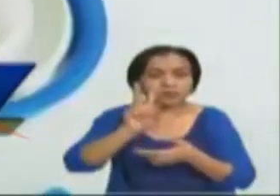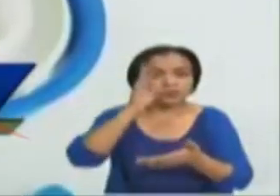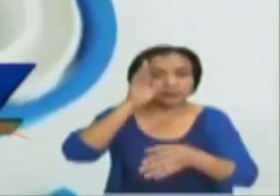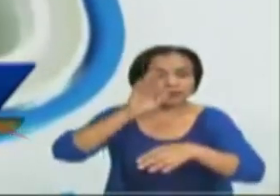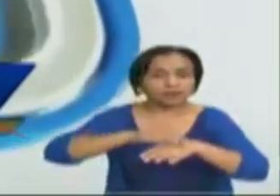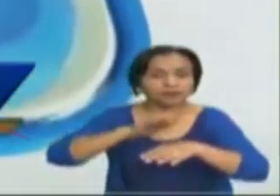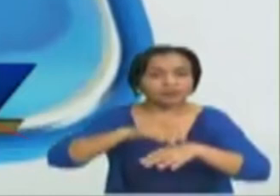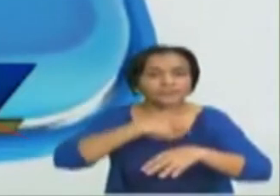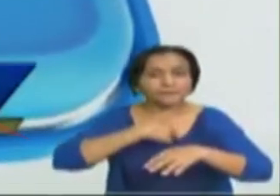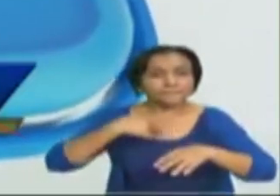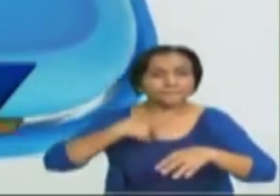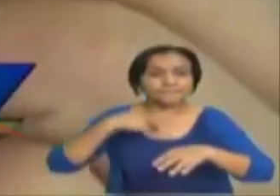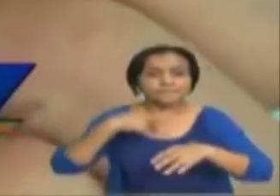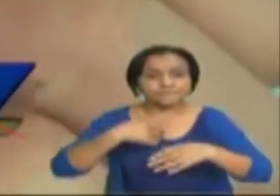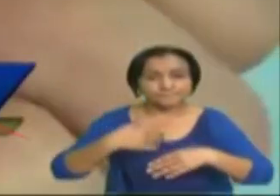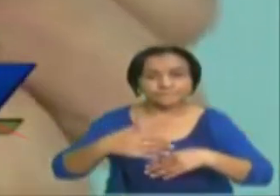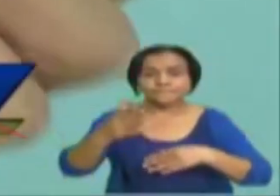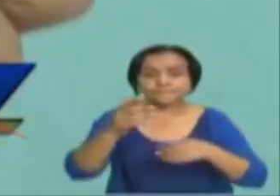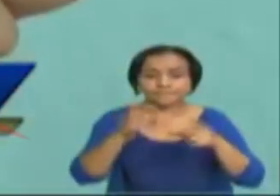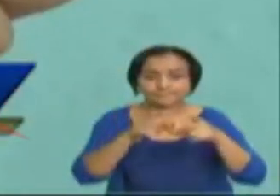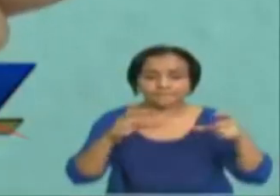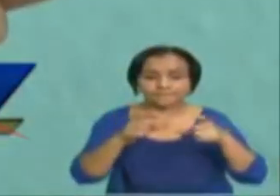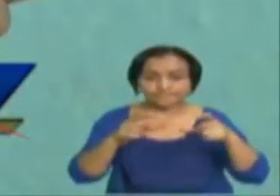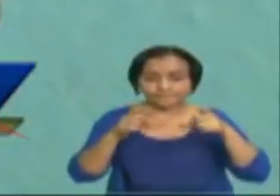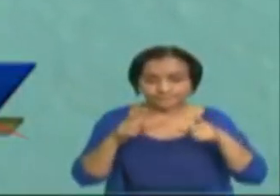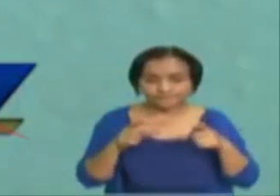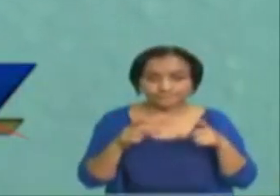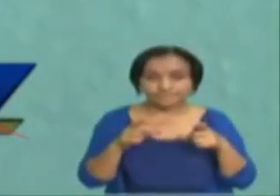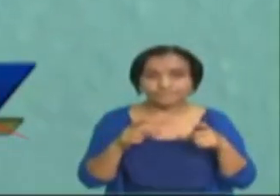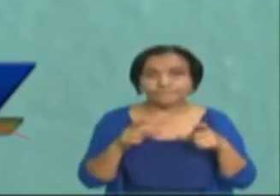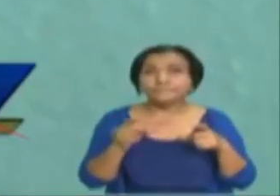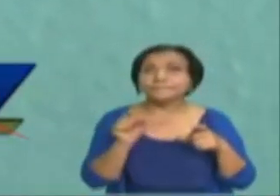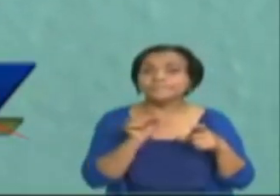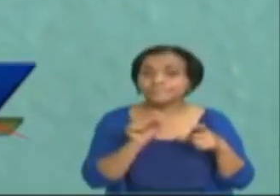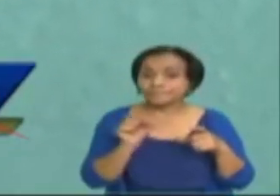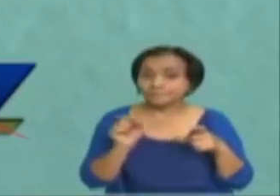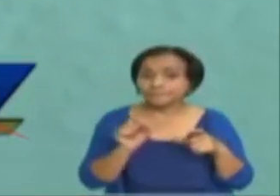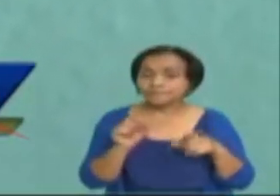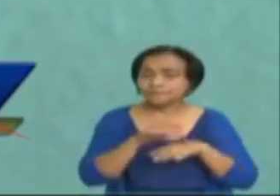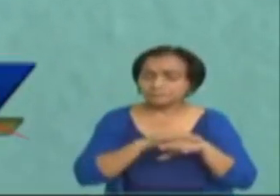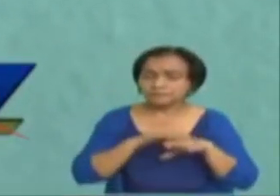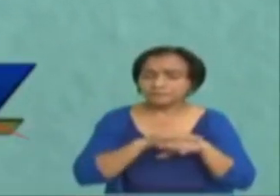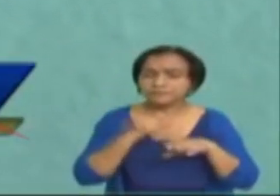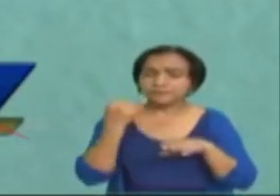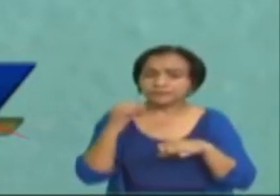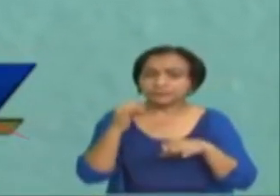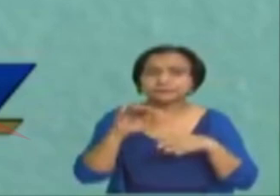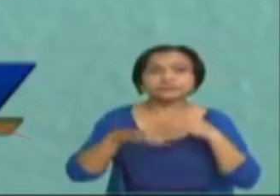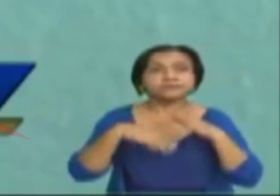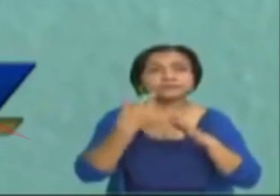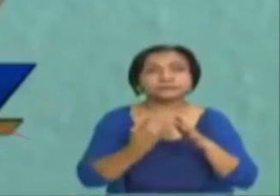de mayo, Día de la Dignidad Nacional. ¿Cuánto podríamos decir y decimos?